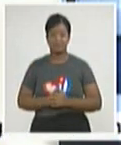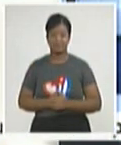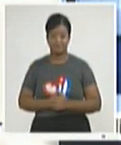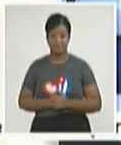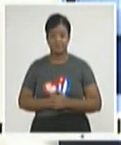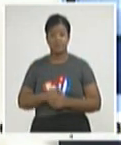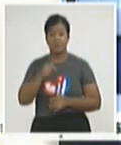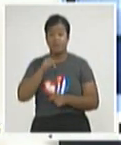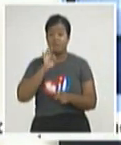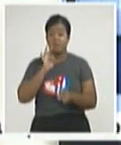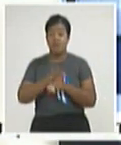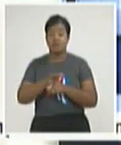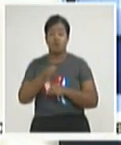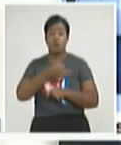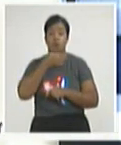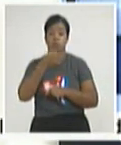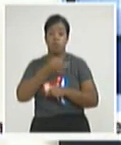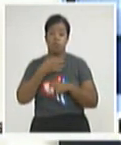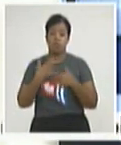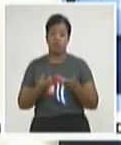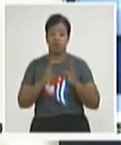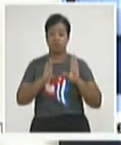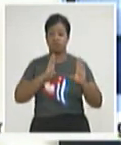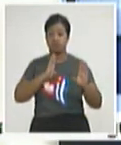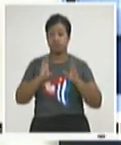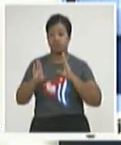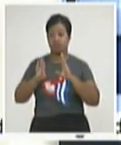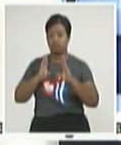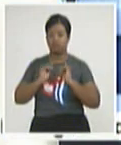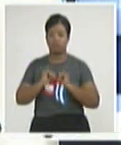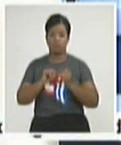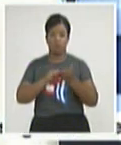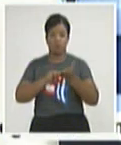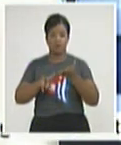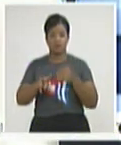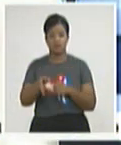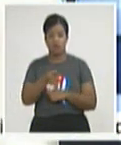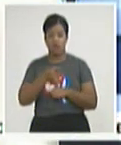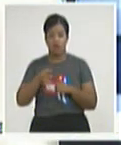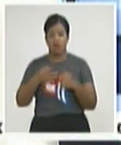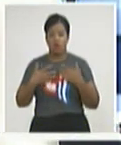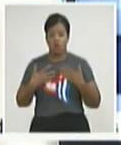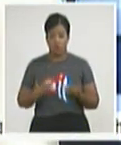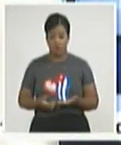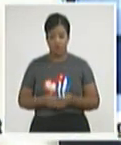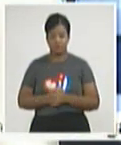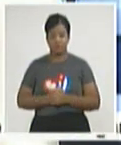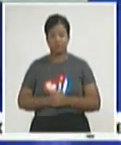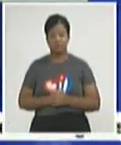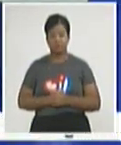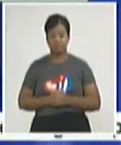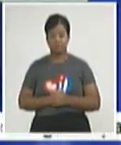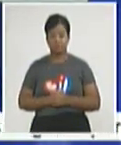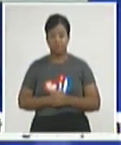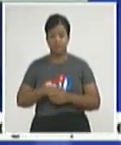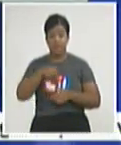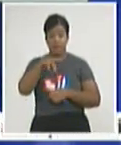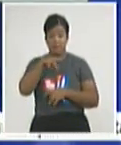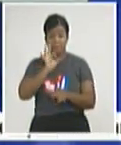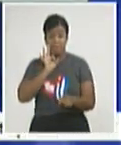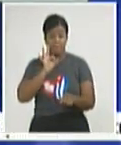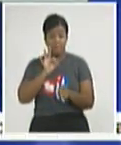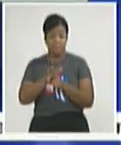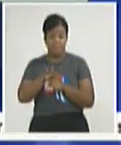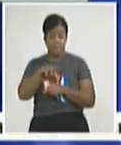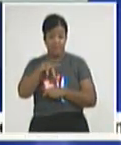Vamos de inmediato entonces a conocer cuál es el reporte de casos positivos por cada uno de los municipios del país. Pinar del Río, que